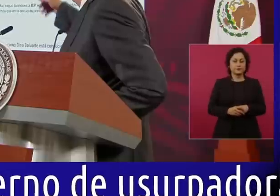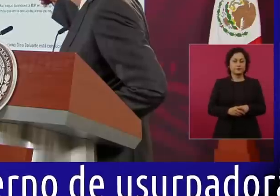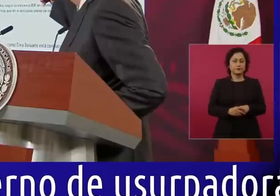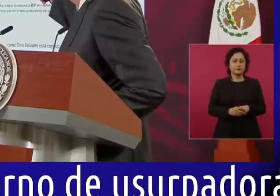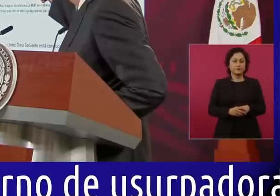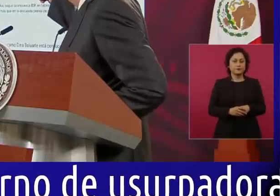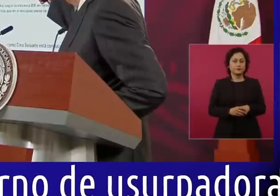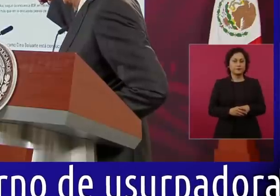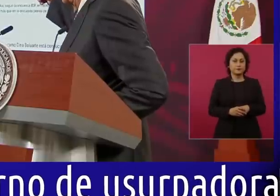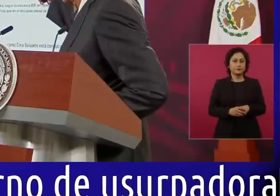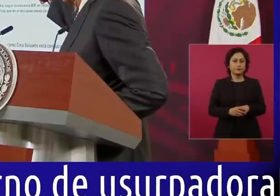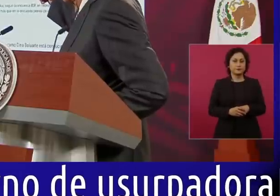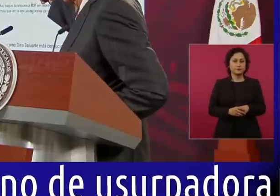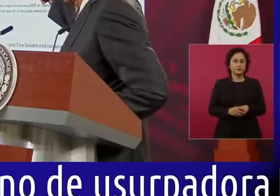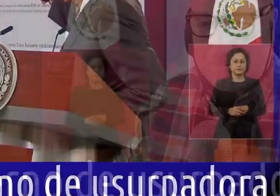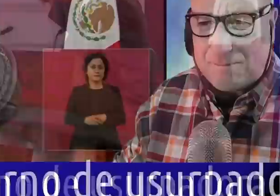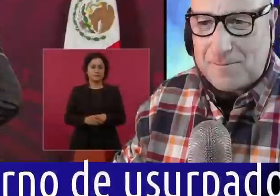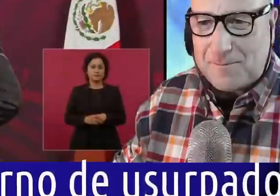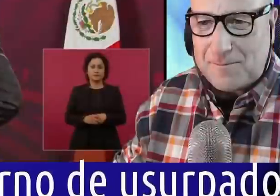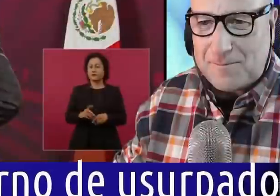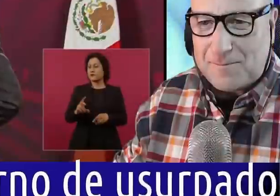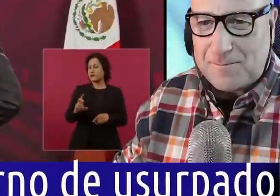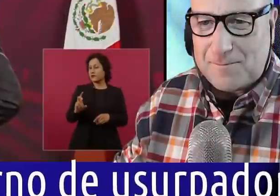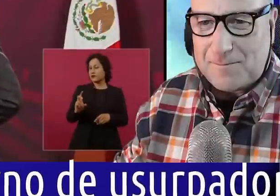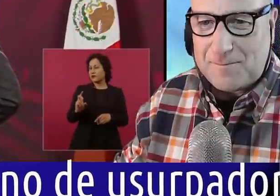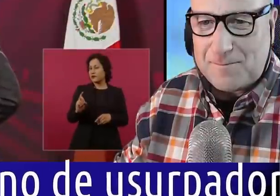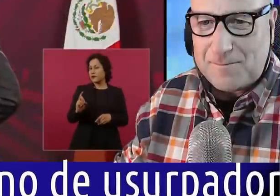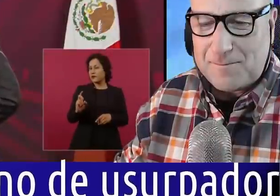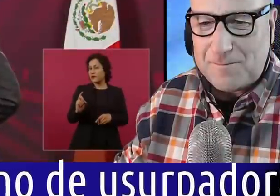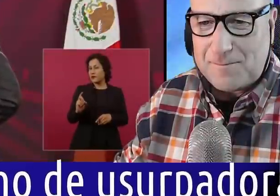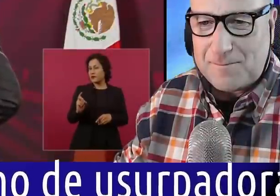Y la, o sea, que tiene 30 y qué, 30 y...